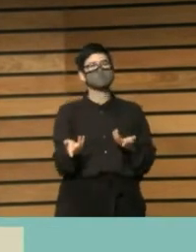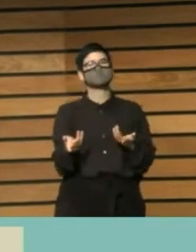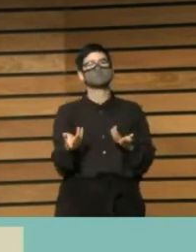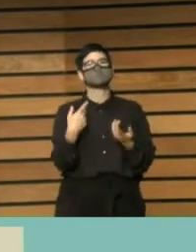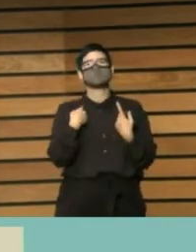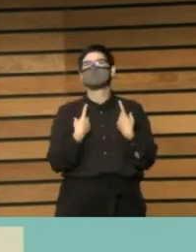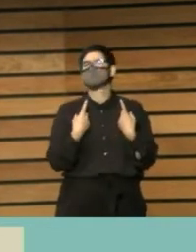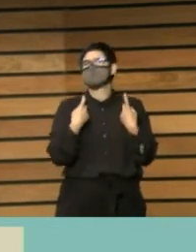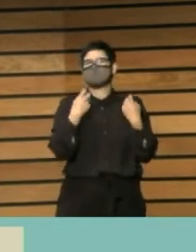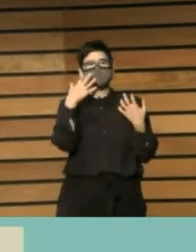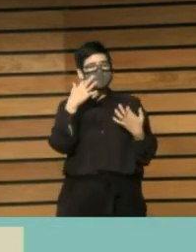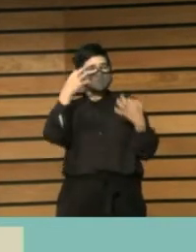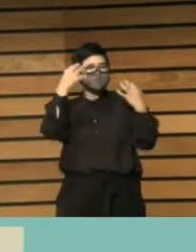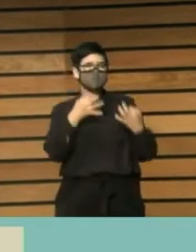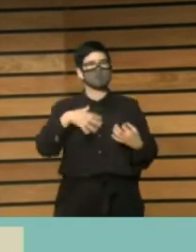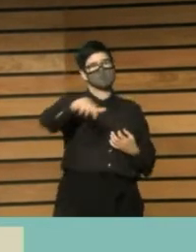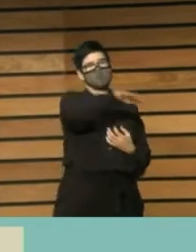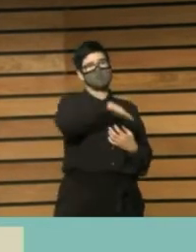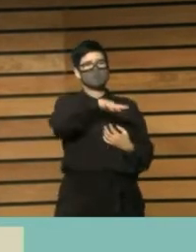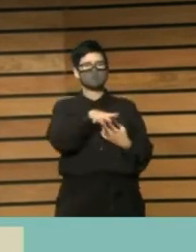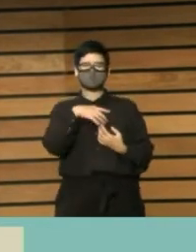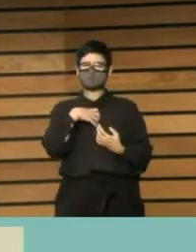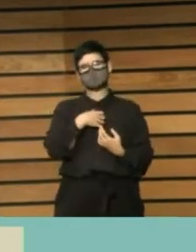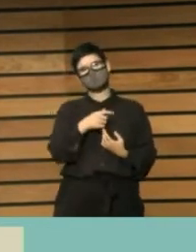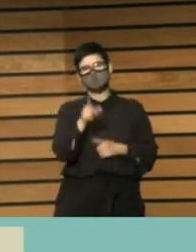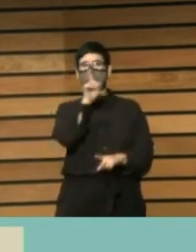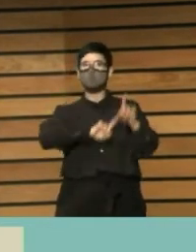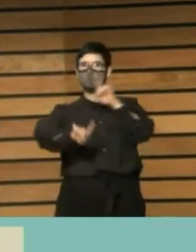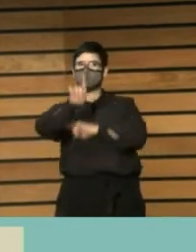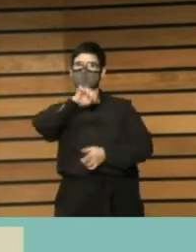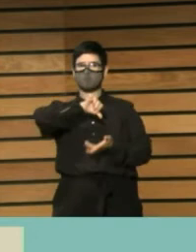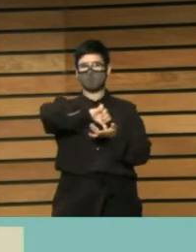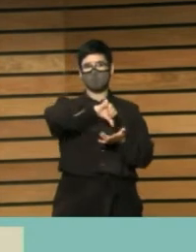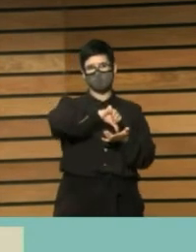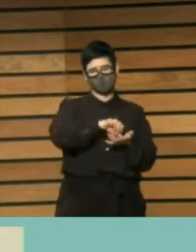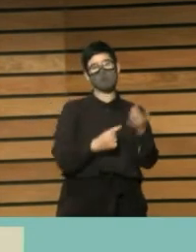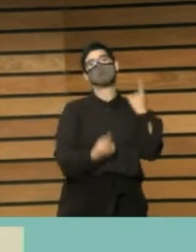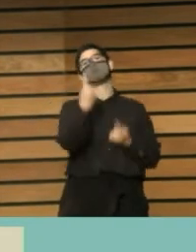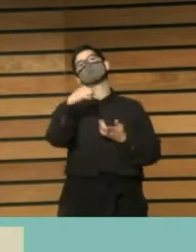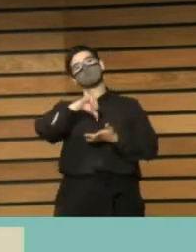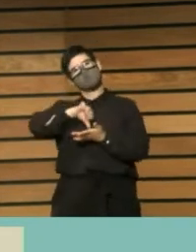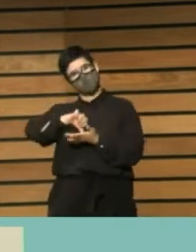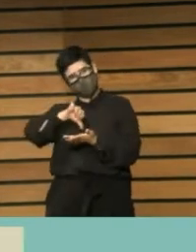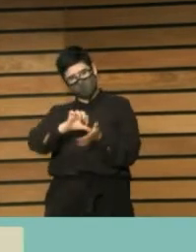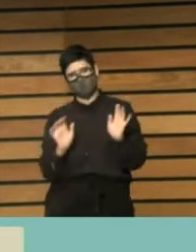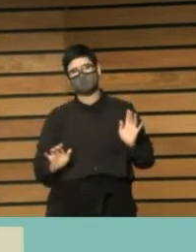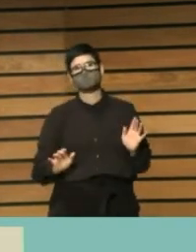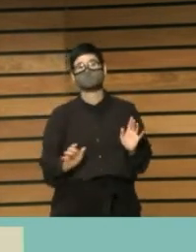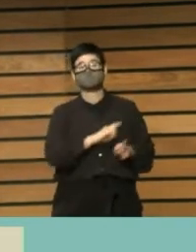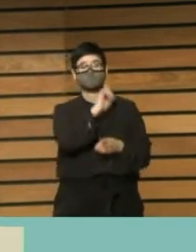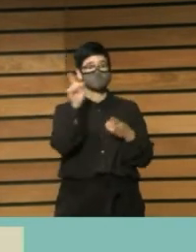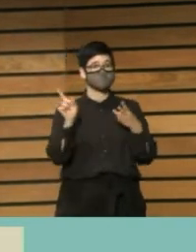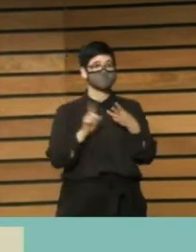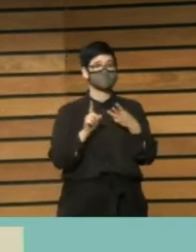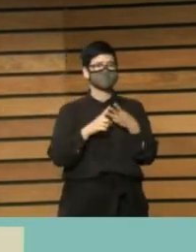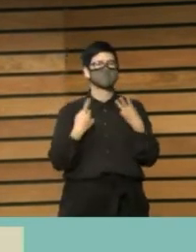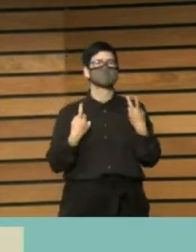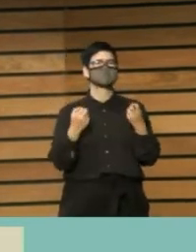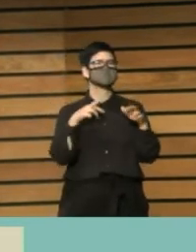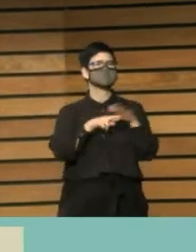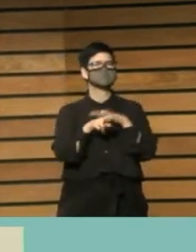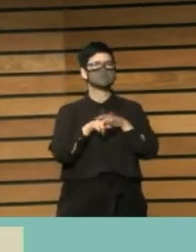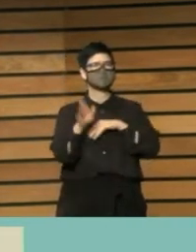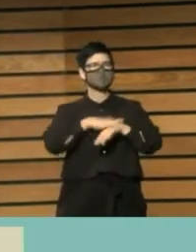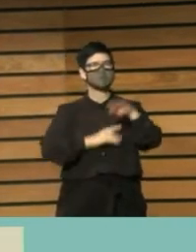ubicados en las llamadas zonas conflictivas o puntos calientes de las ciudades, de algunas ciudades. Y tercero, la falta de recursos para desarrollar